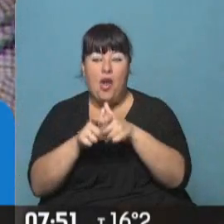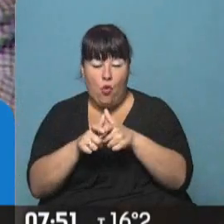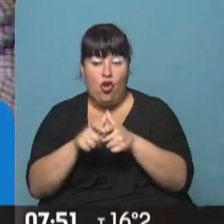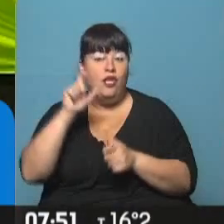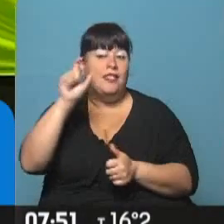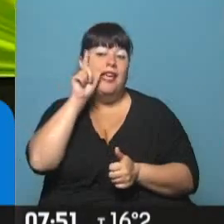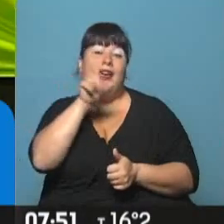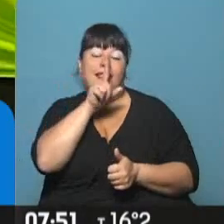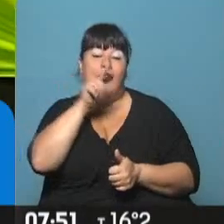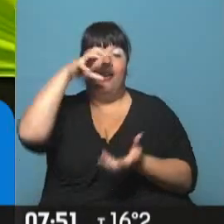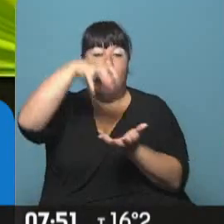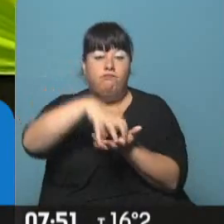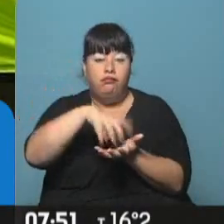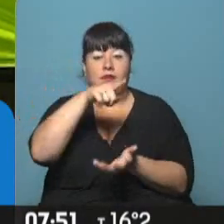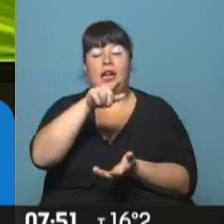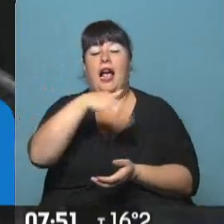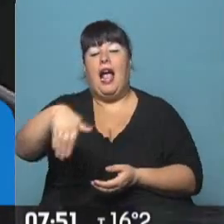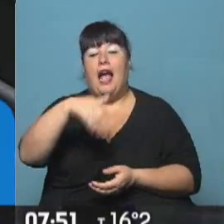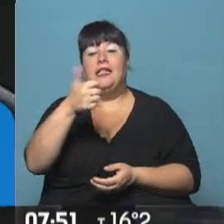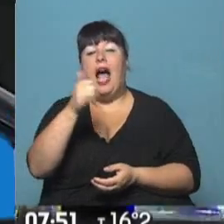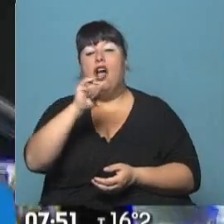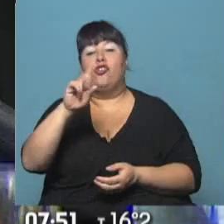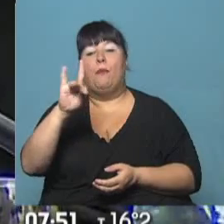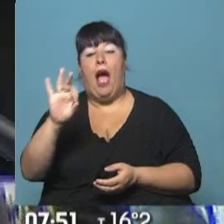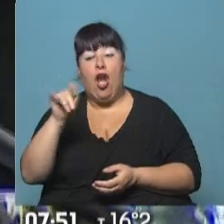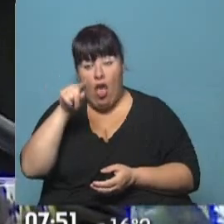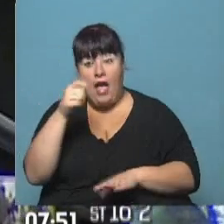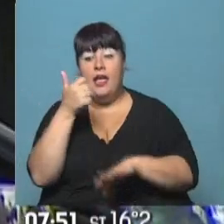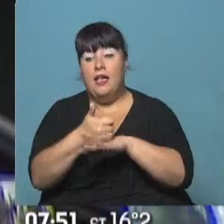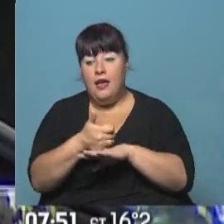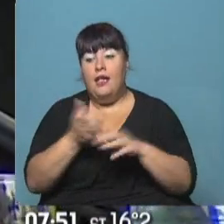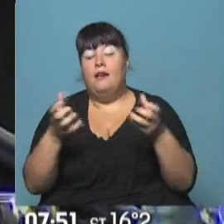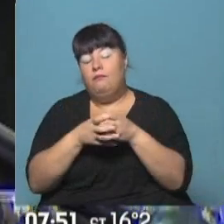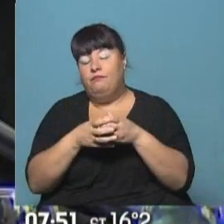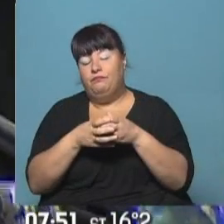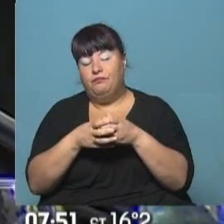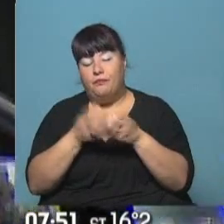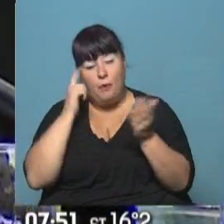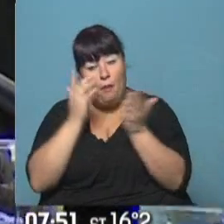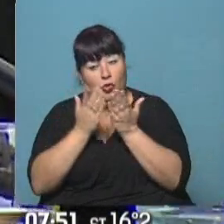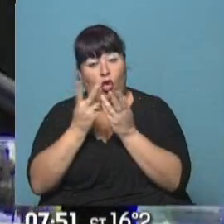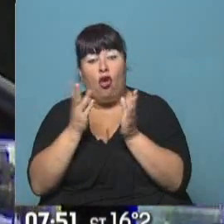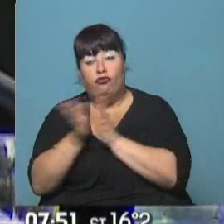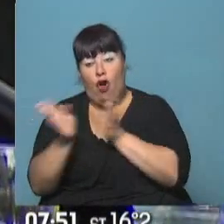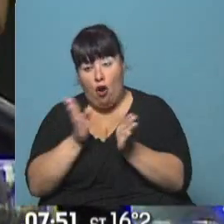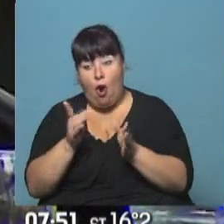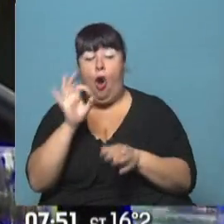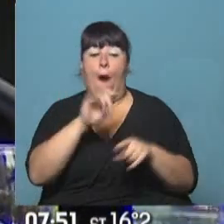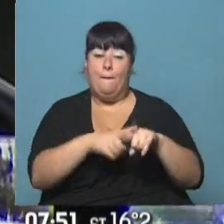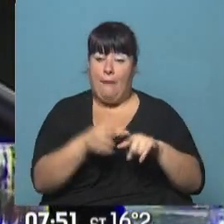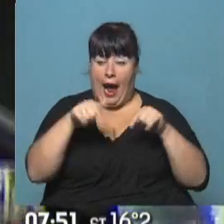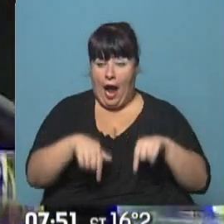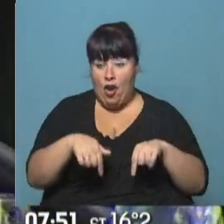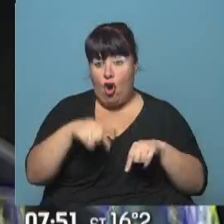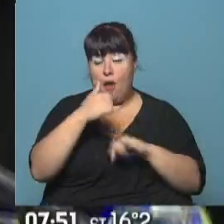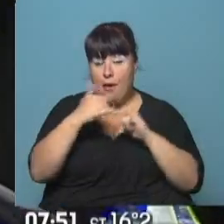de la CGT en la sede de la calle Aso Pardo. Allí estarán analizando dos posibilidades, o un paro a